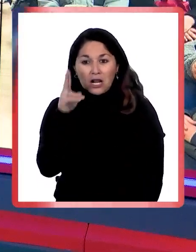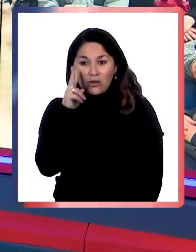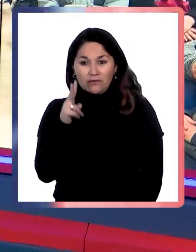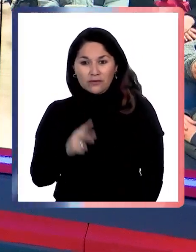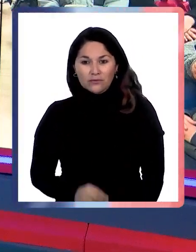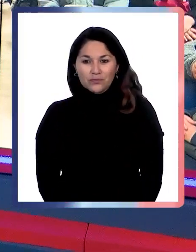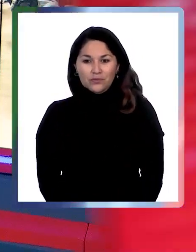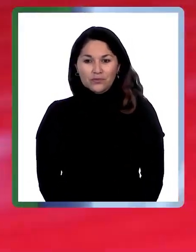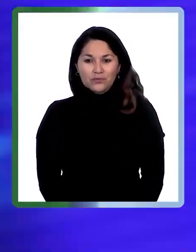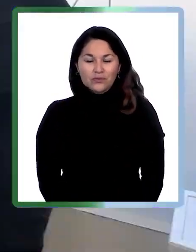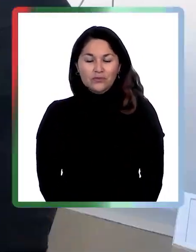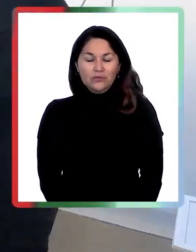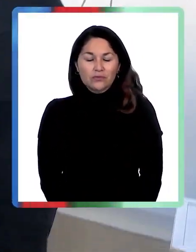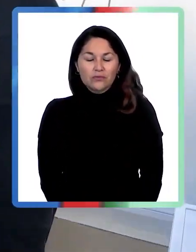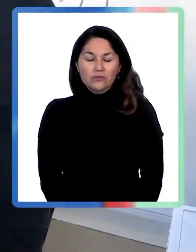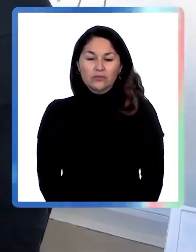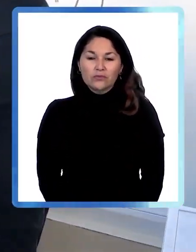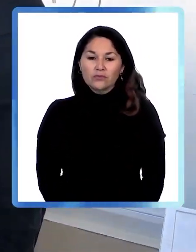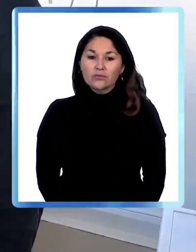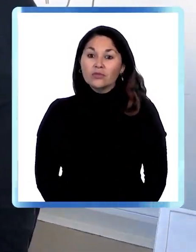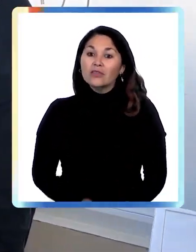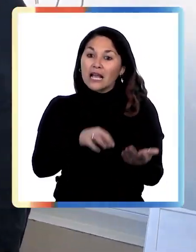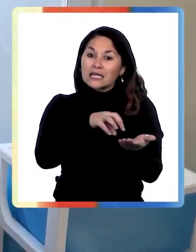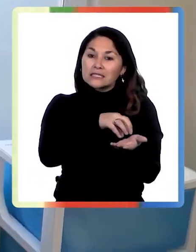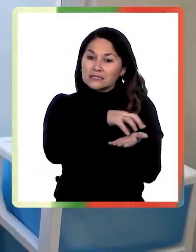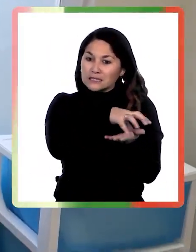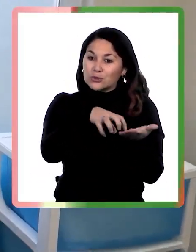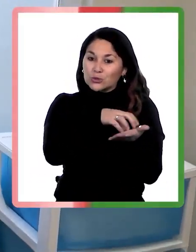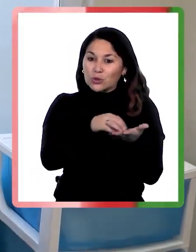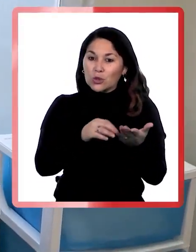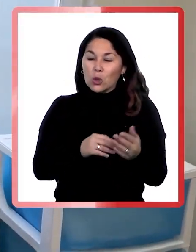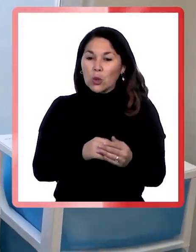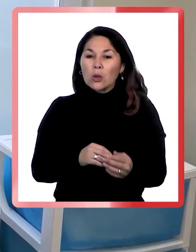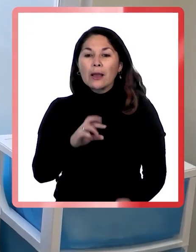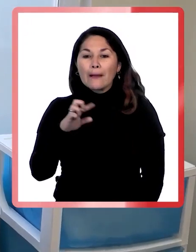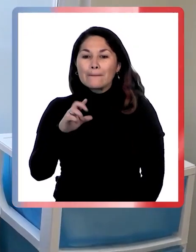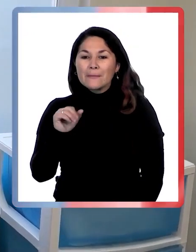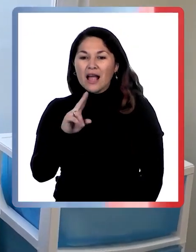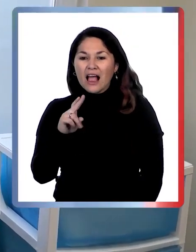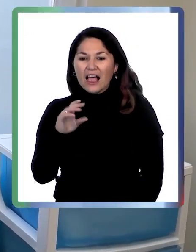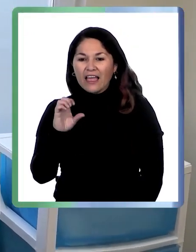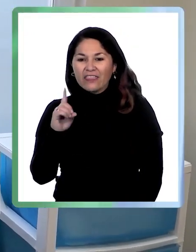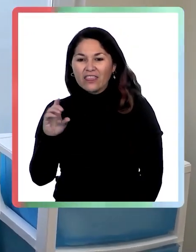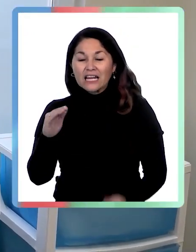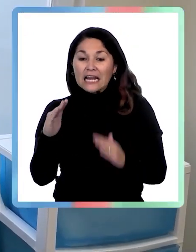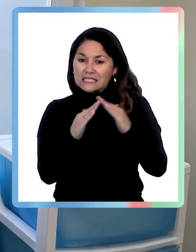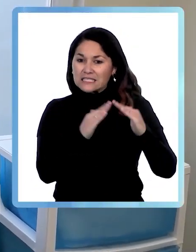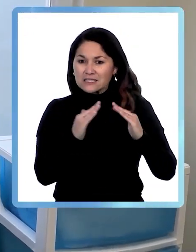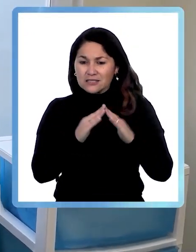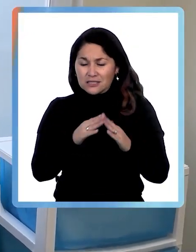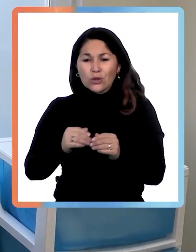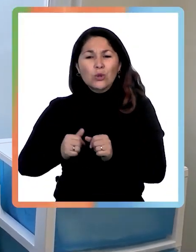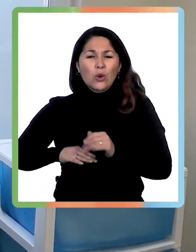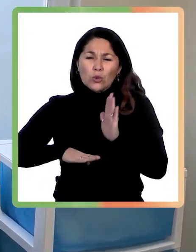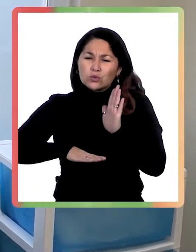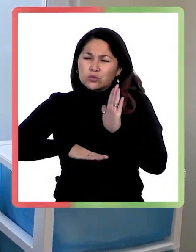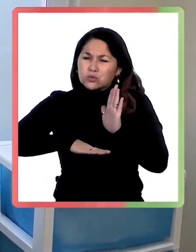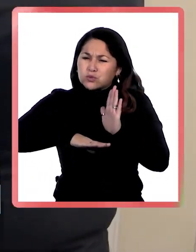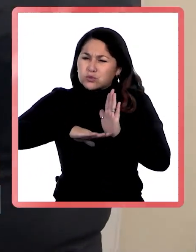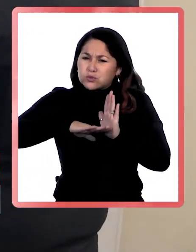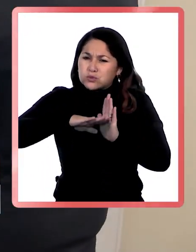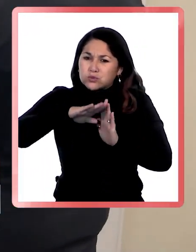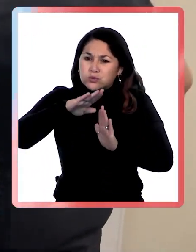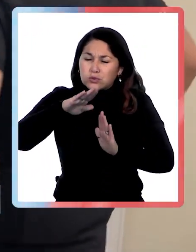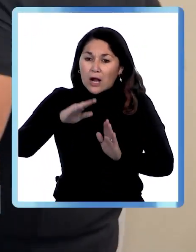Autónoma televisión en la comuna de Padre Las Casas se ha registrado en las últimas semanas un sostenido aumento de